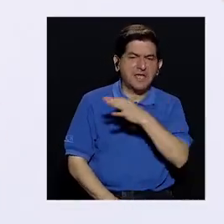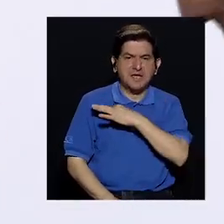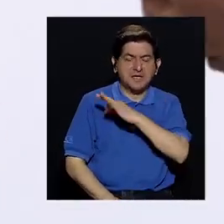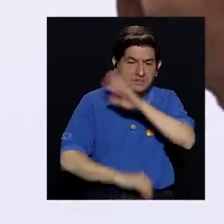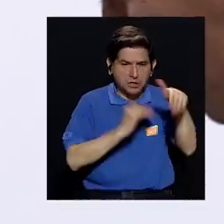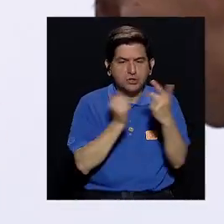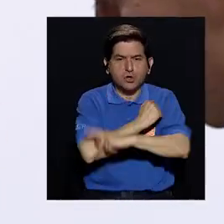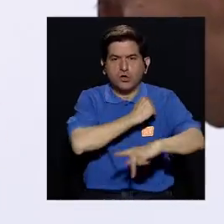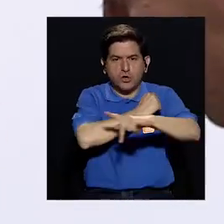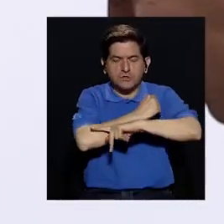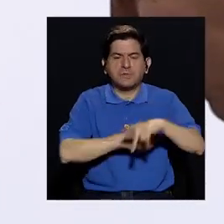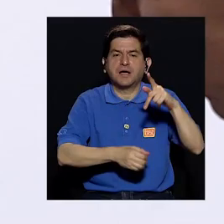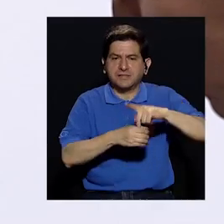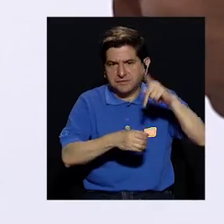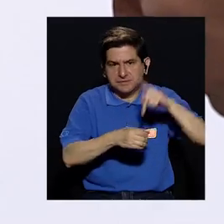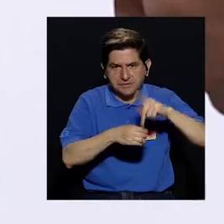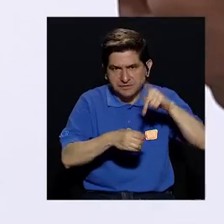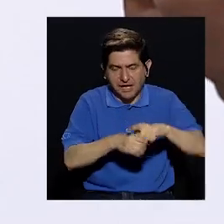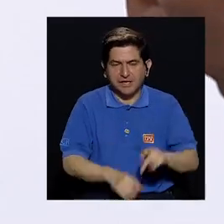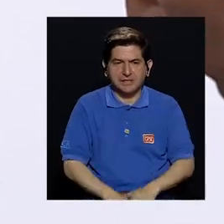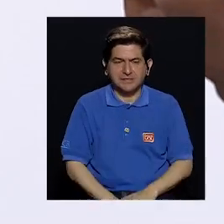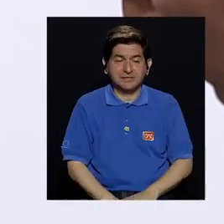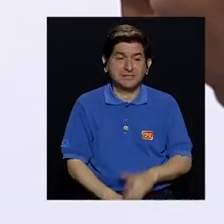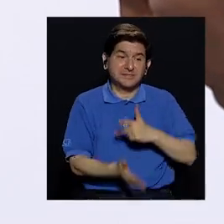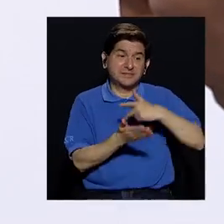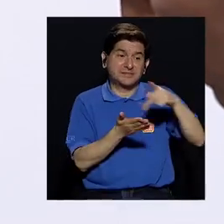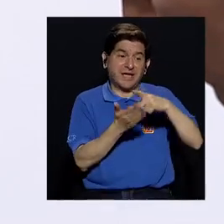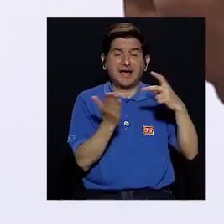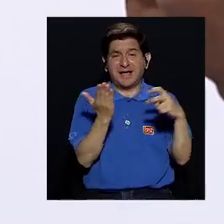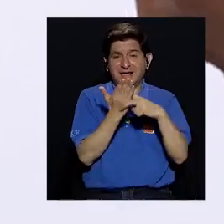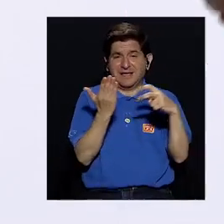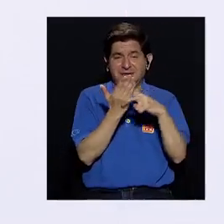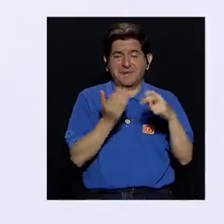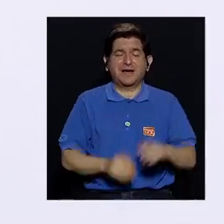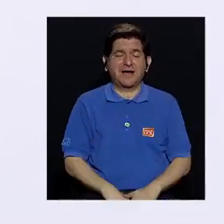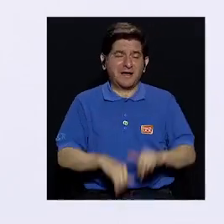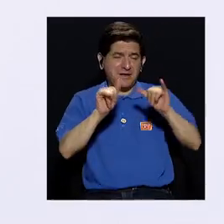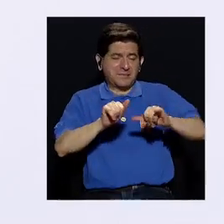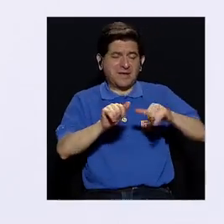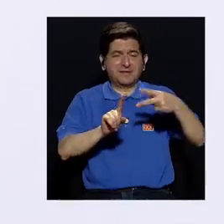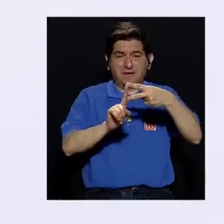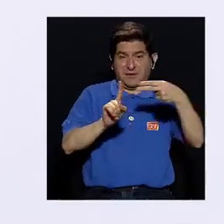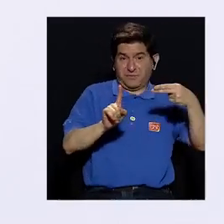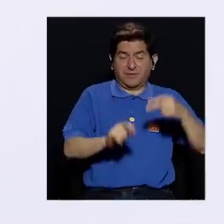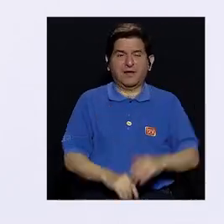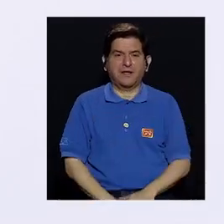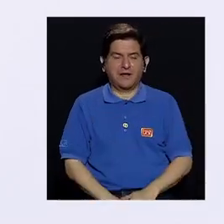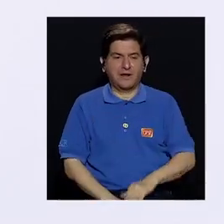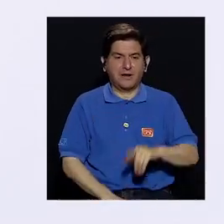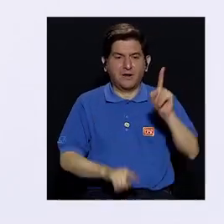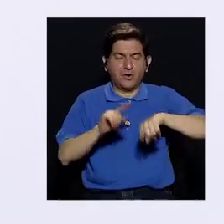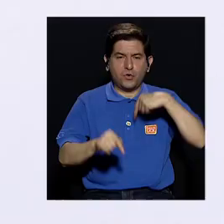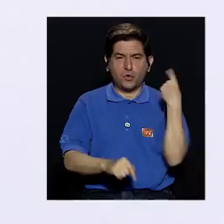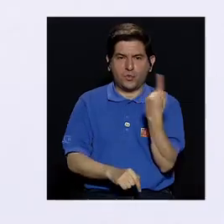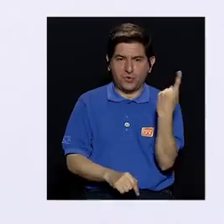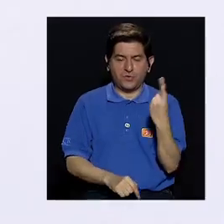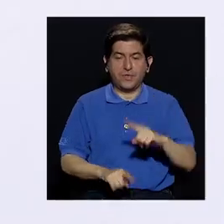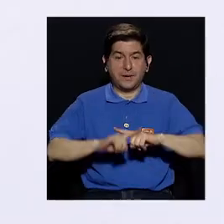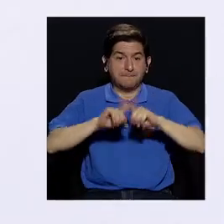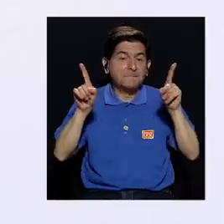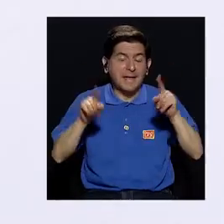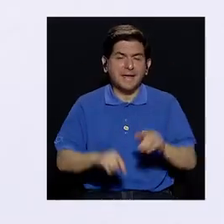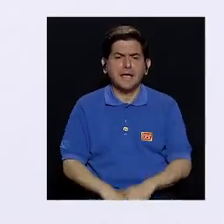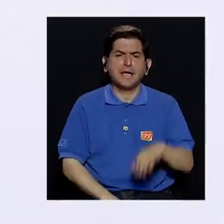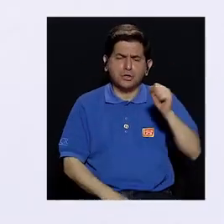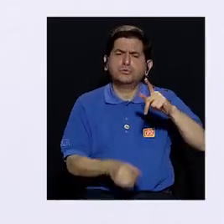invitados para que todos los países pudieran participar y pues hay que pagar los boletos las estancias etcétera esto no siempre es posible sin embargo